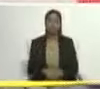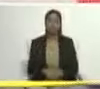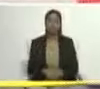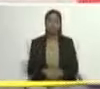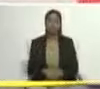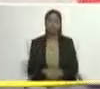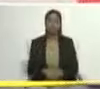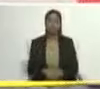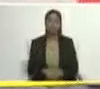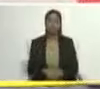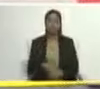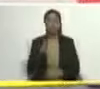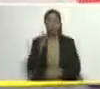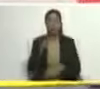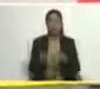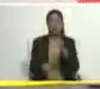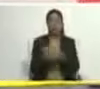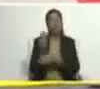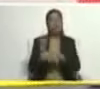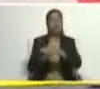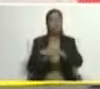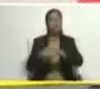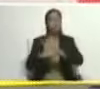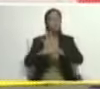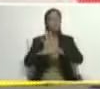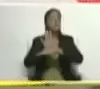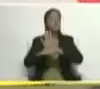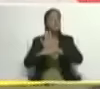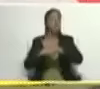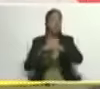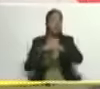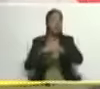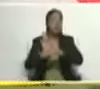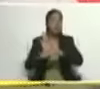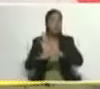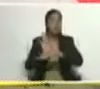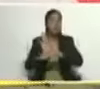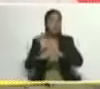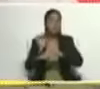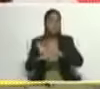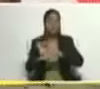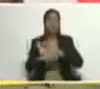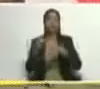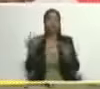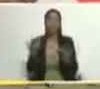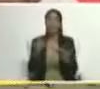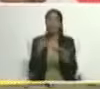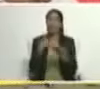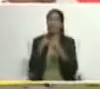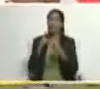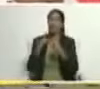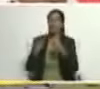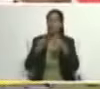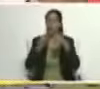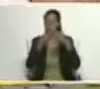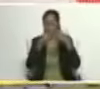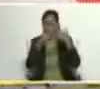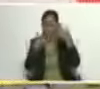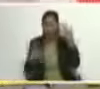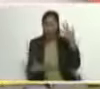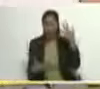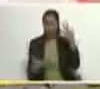Surgen los BRICS como gran polo integrador de la diversidad de